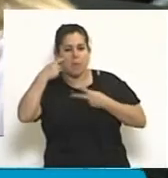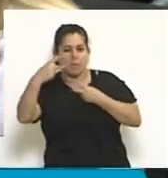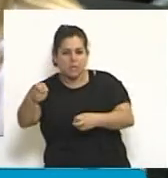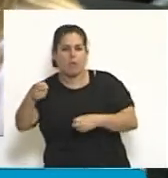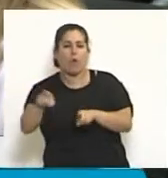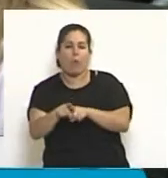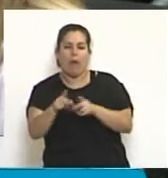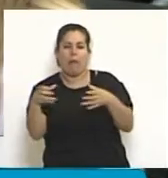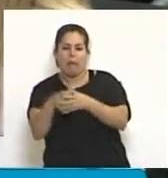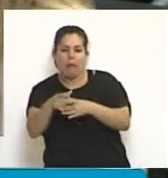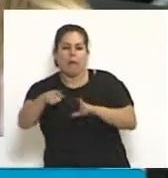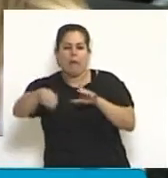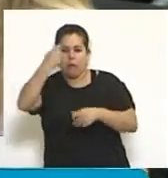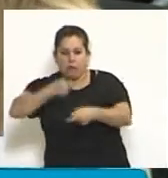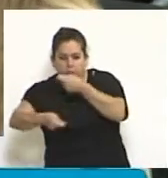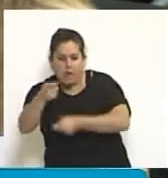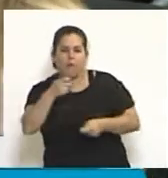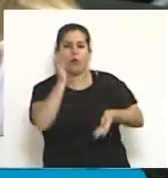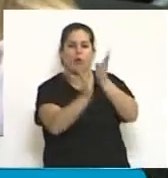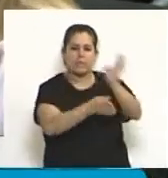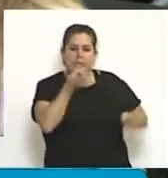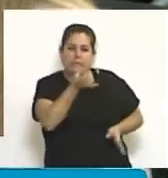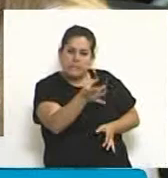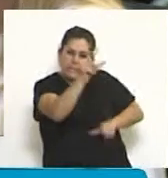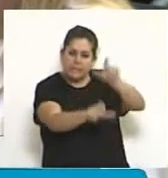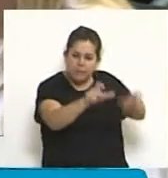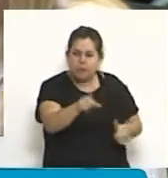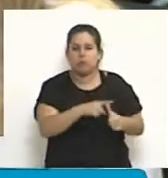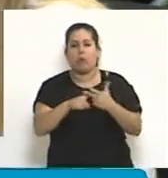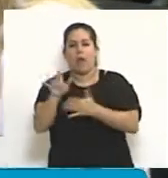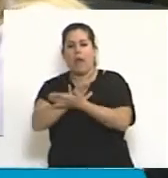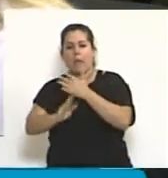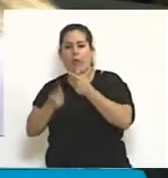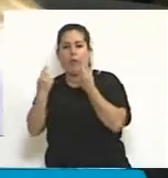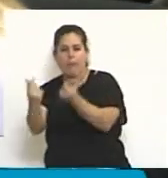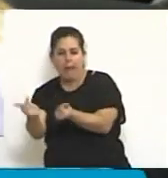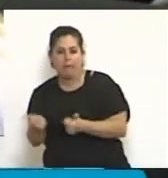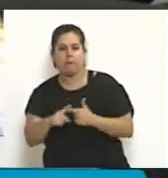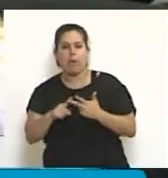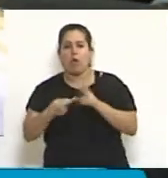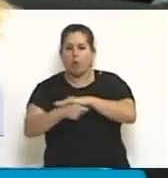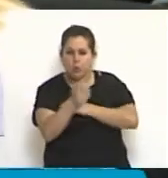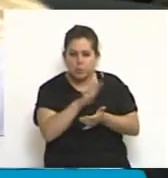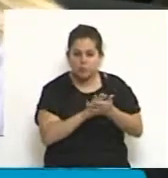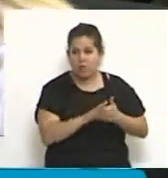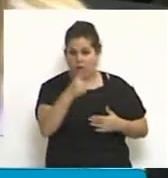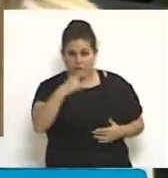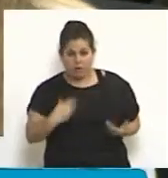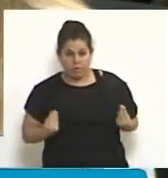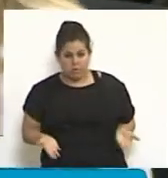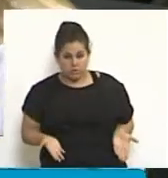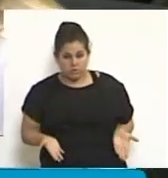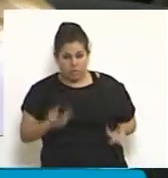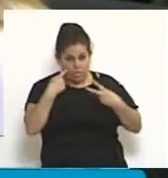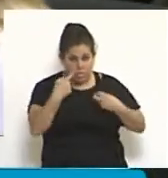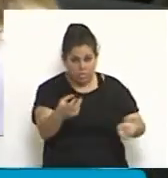crimen organizado? Narcotráfico, trata de personas, evasión impositiva, lavado de activos, corrupción. ¿Qué pasó? Parece que